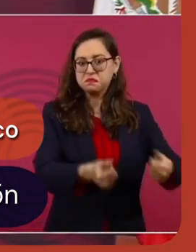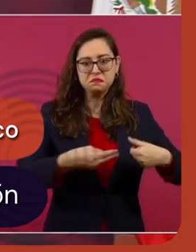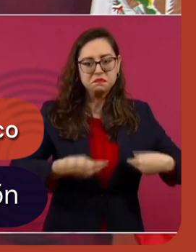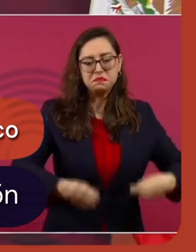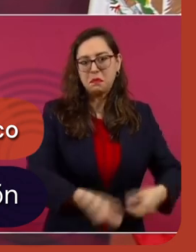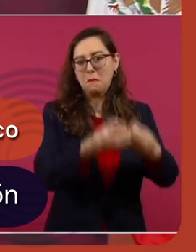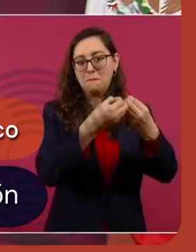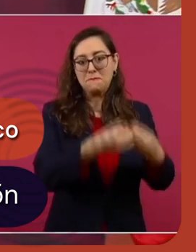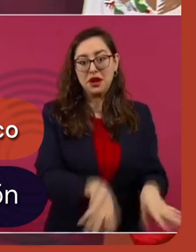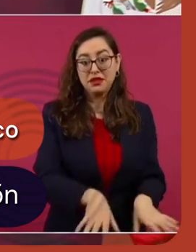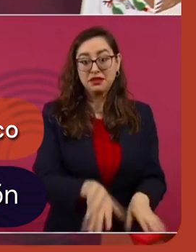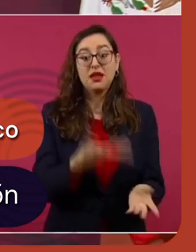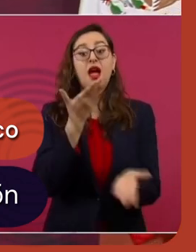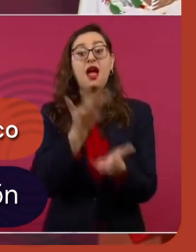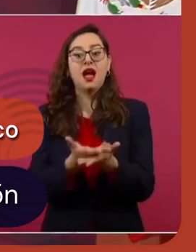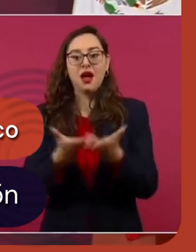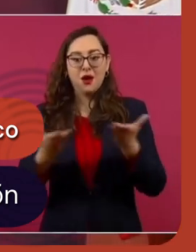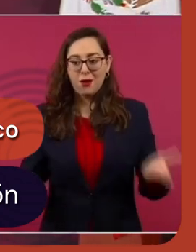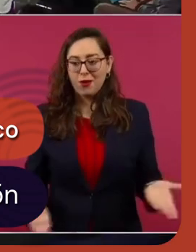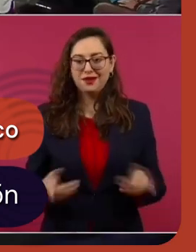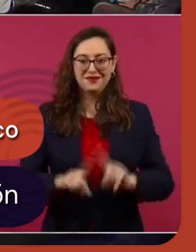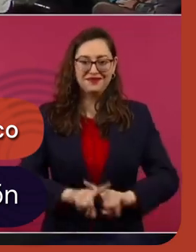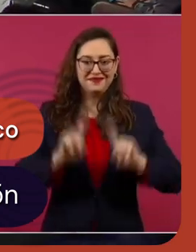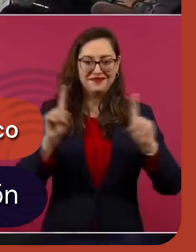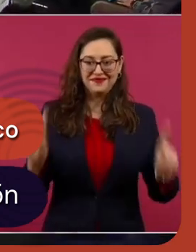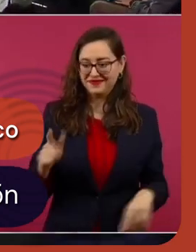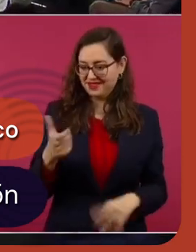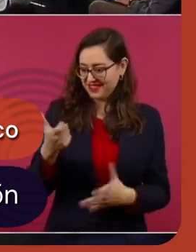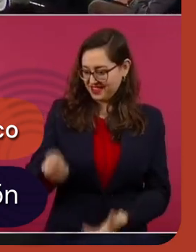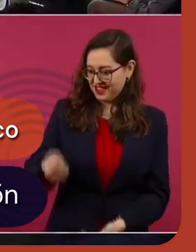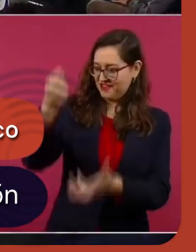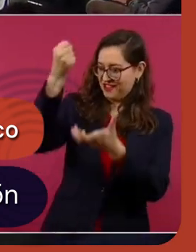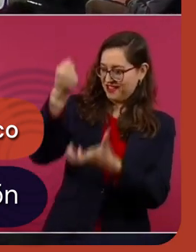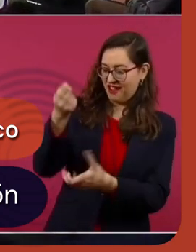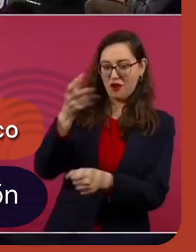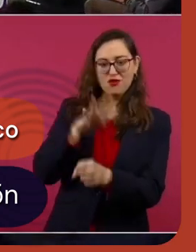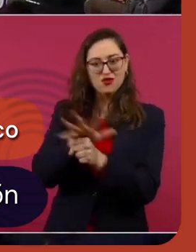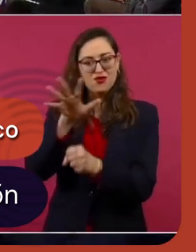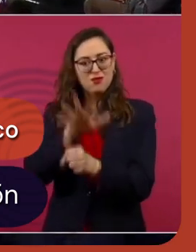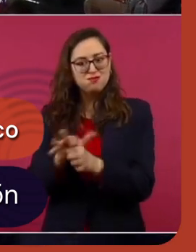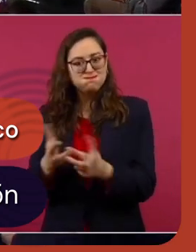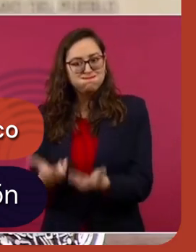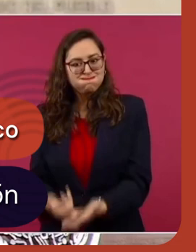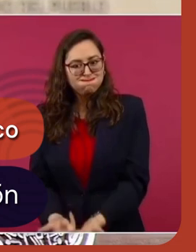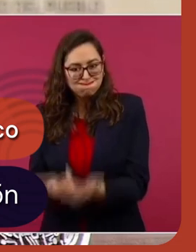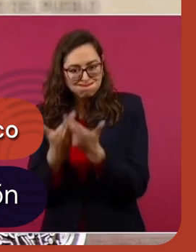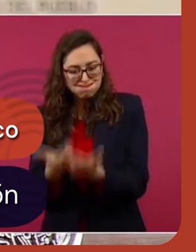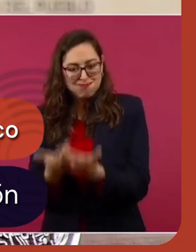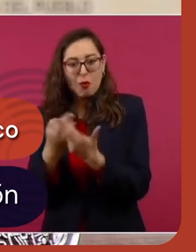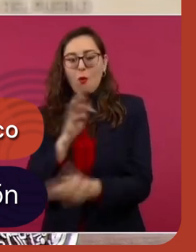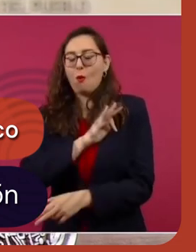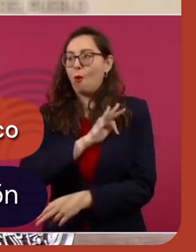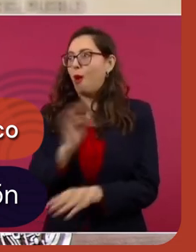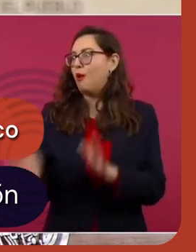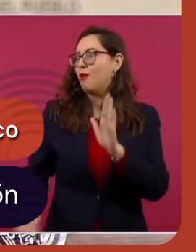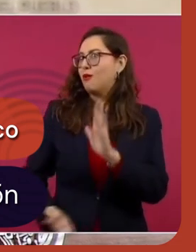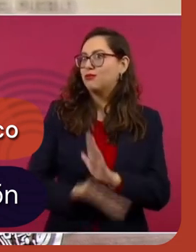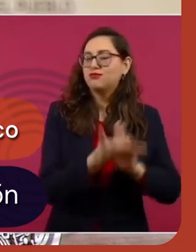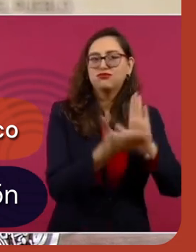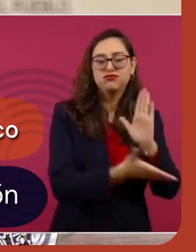alcanza. El otro día, antier, creo que te mandé